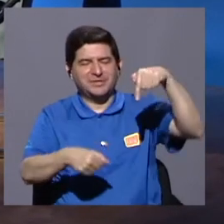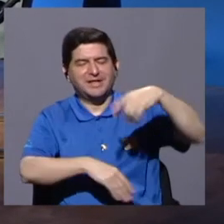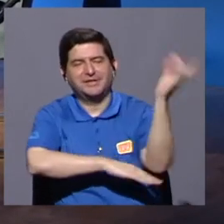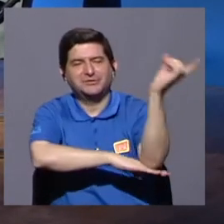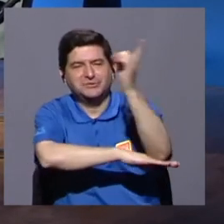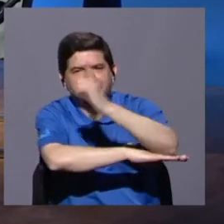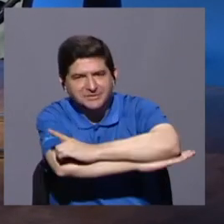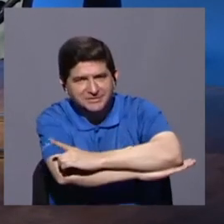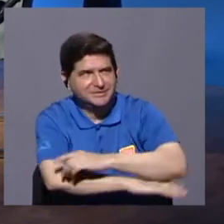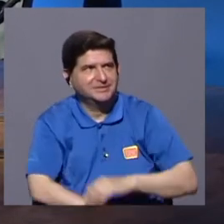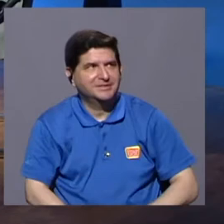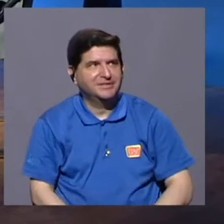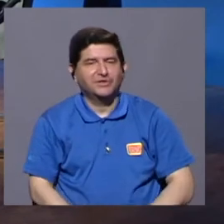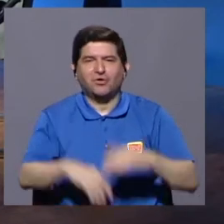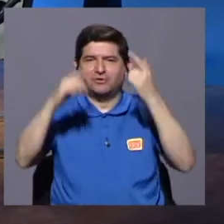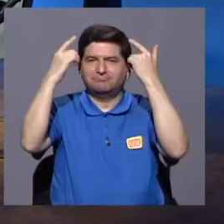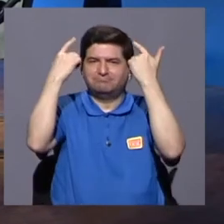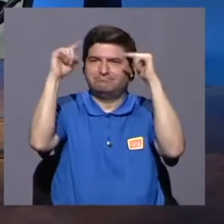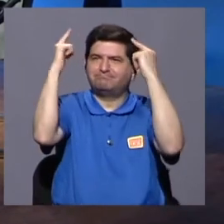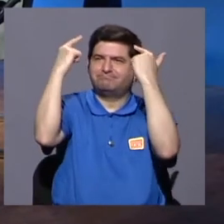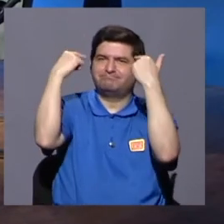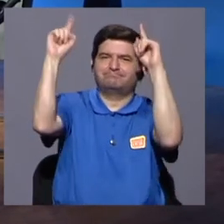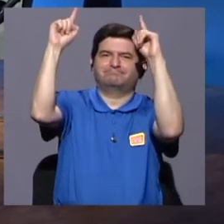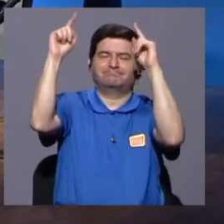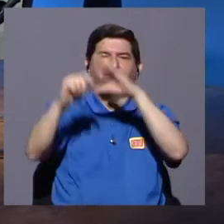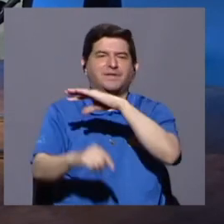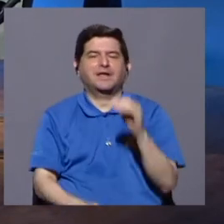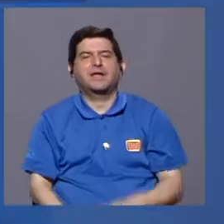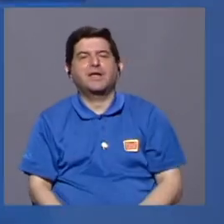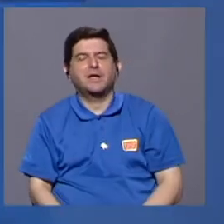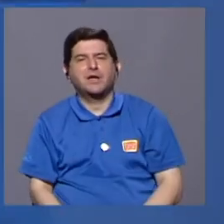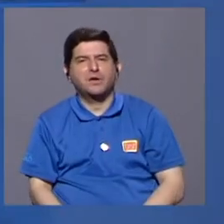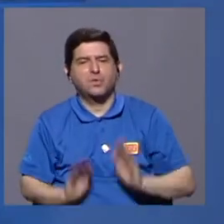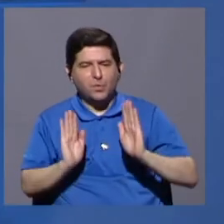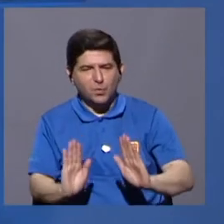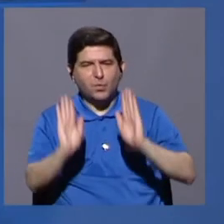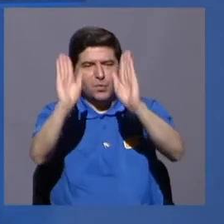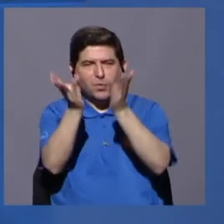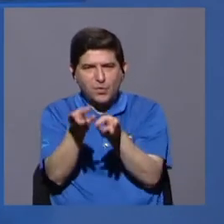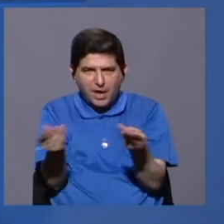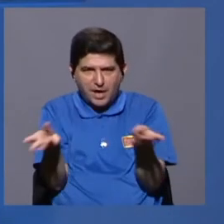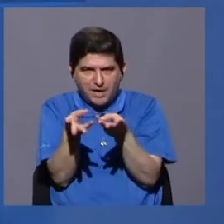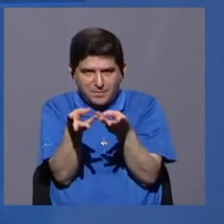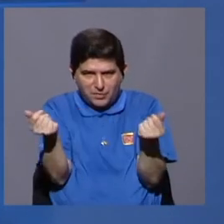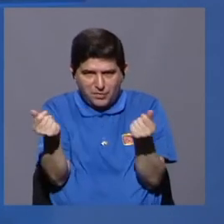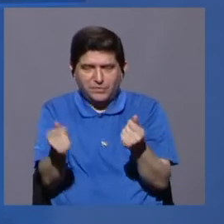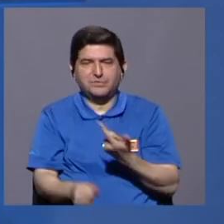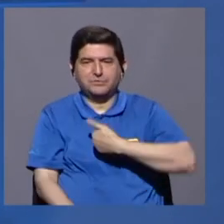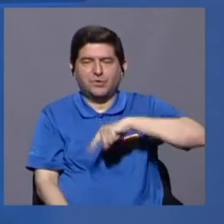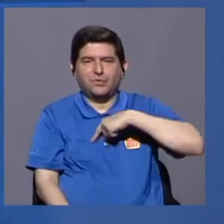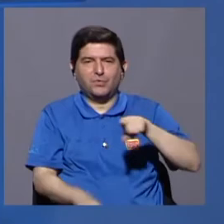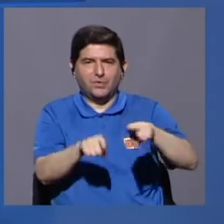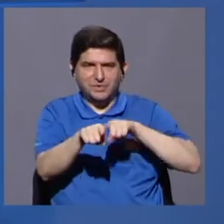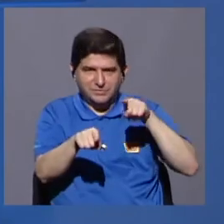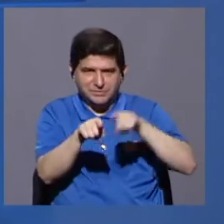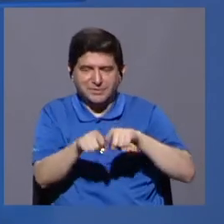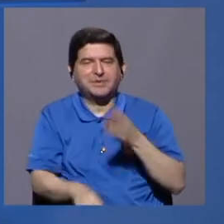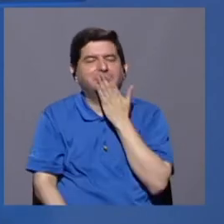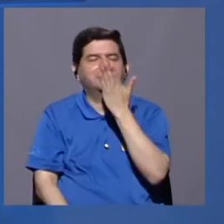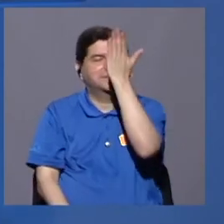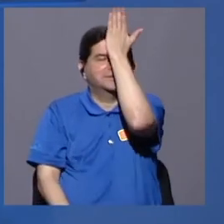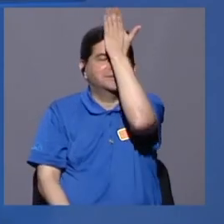hoy. Muchos éxitos y una gran producción para nuestros hermanos y hermanas en